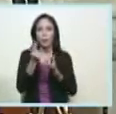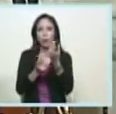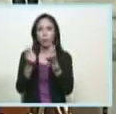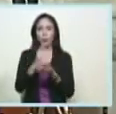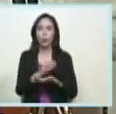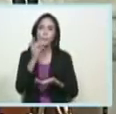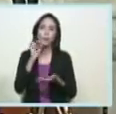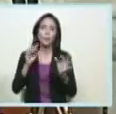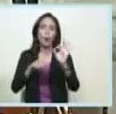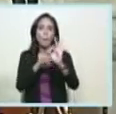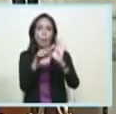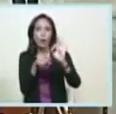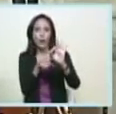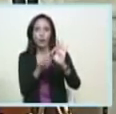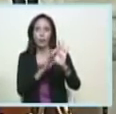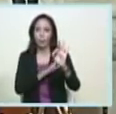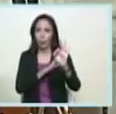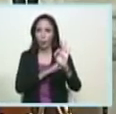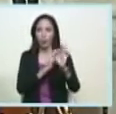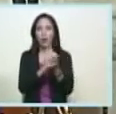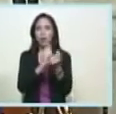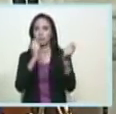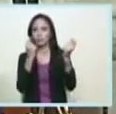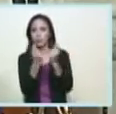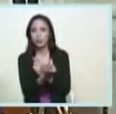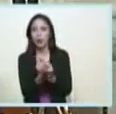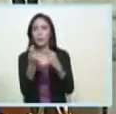de moneda libremente convertibles